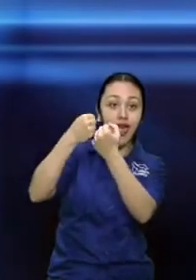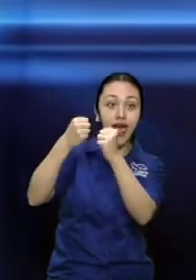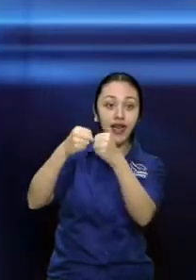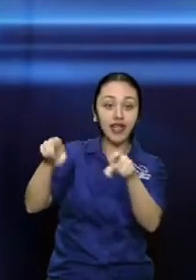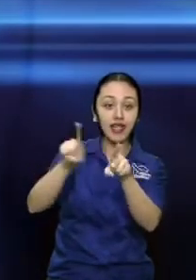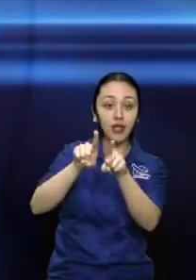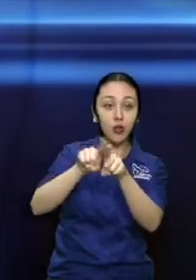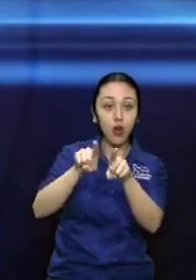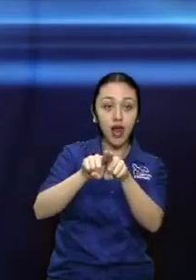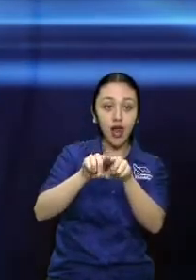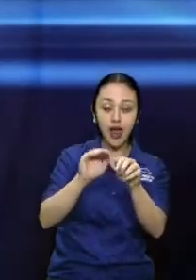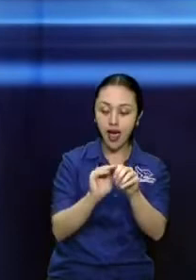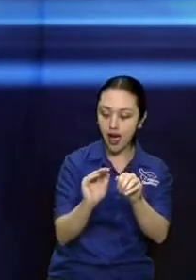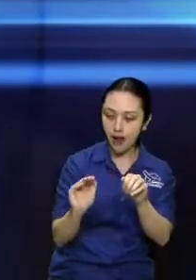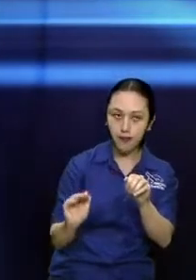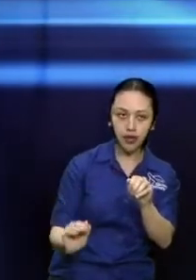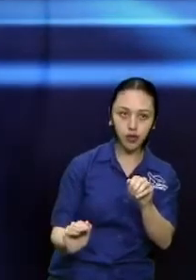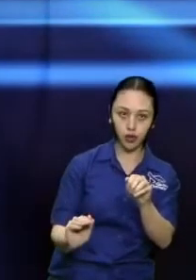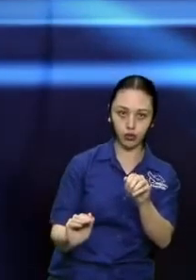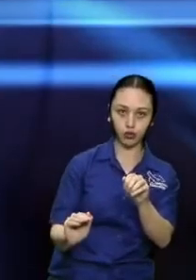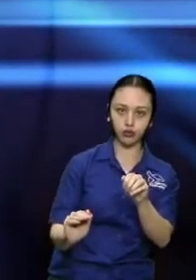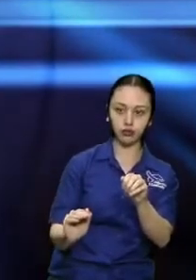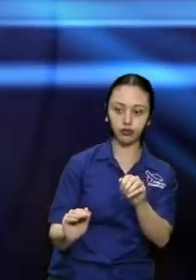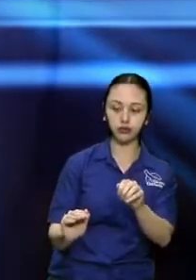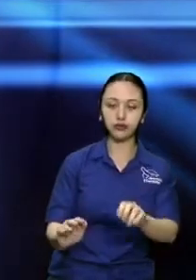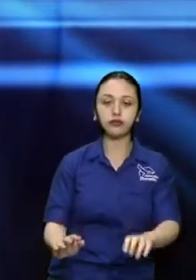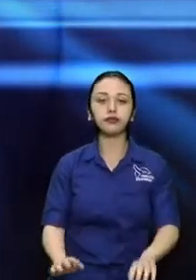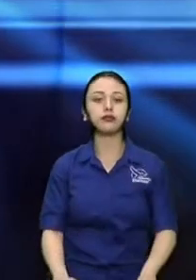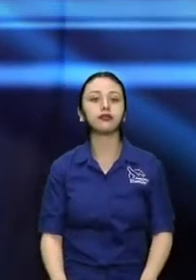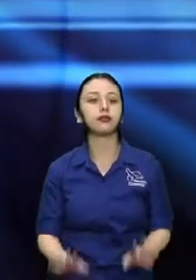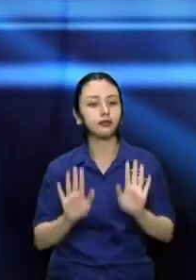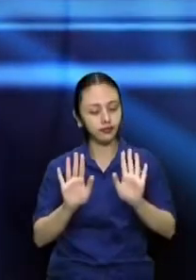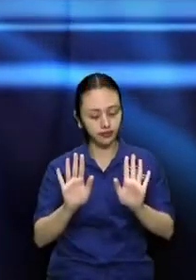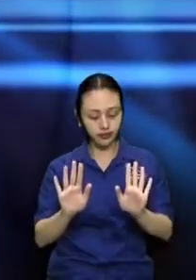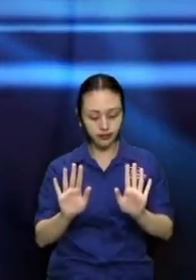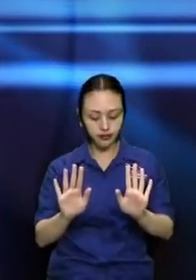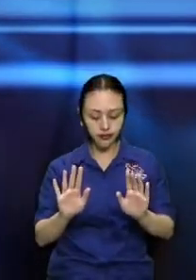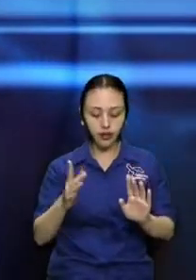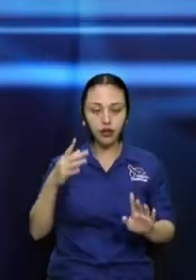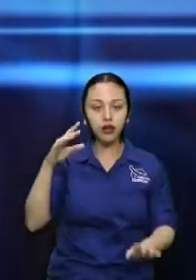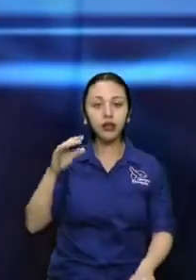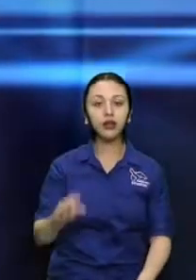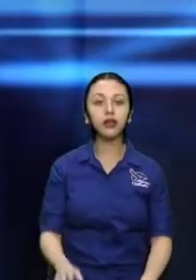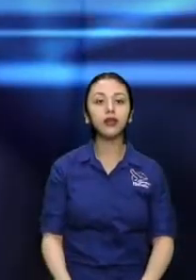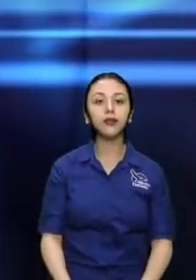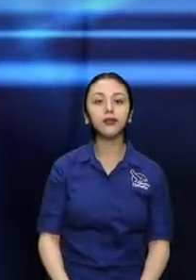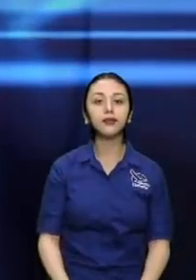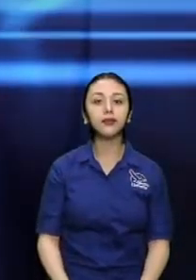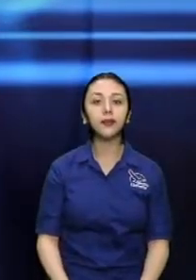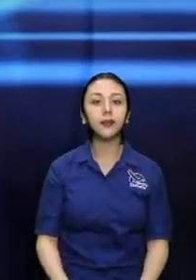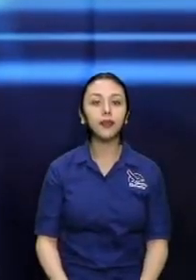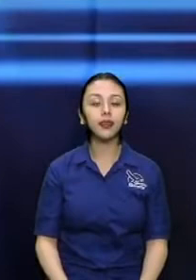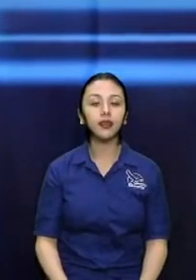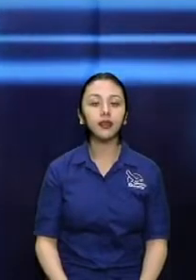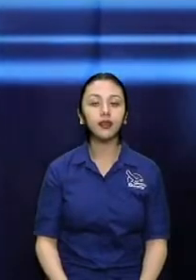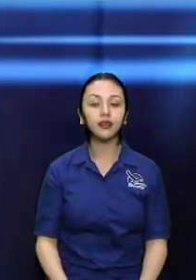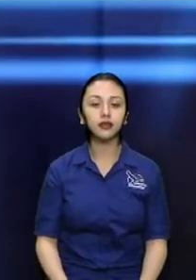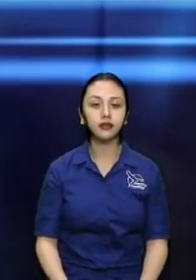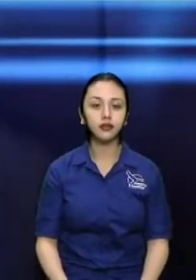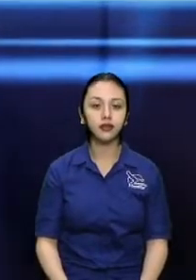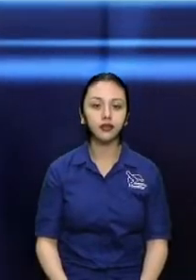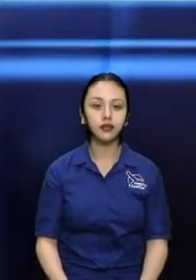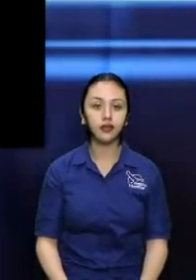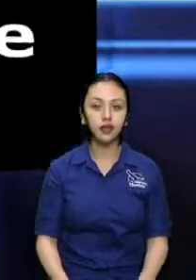Y el que dirige, como el que sirve. O sea, aquí hay una cuestión bien tremenda, porque se supone que el mayor es el que tiene que bendecir al